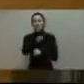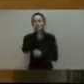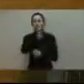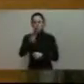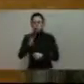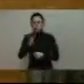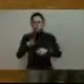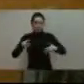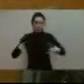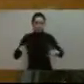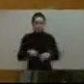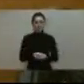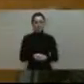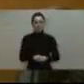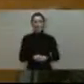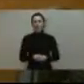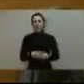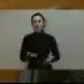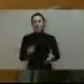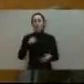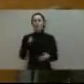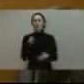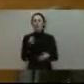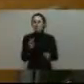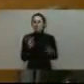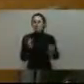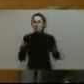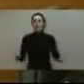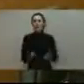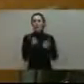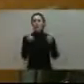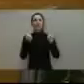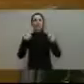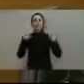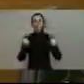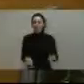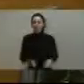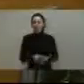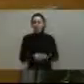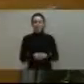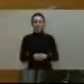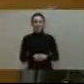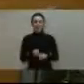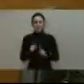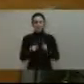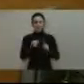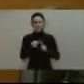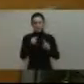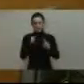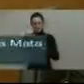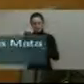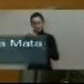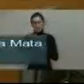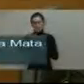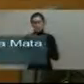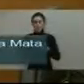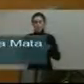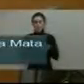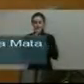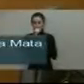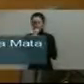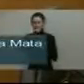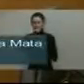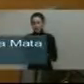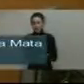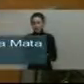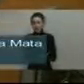Yo le preguntaba que cuáles eran las actuaciones y, sobre todo, por la situación de prórroga a la que ustedes nos